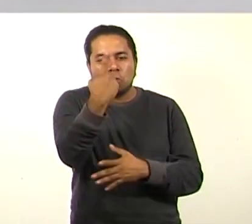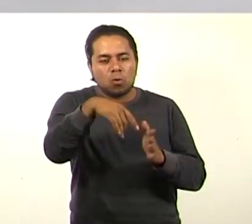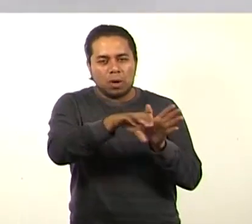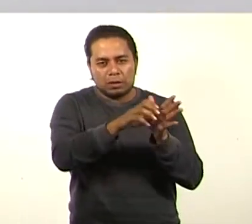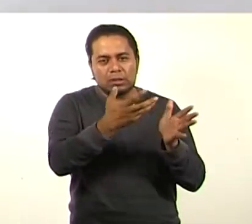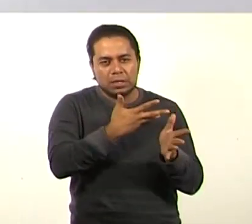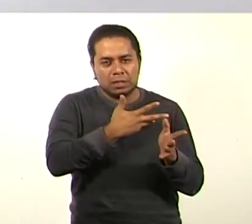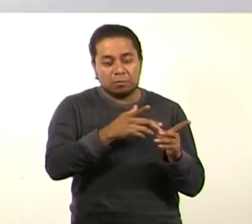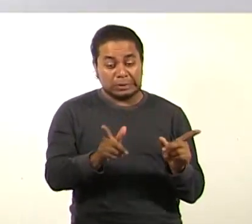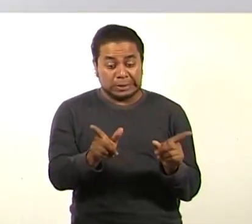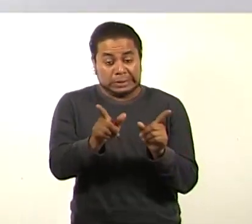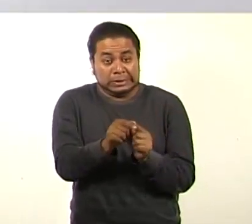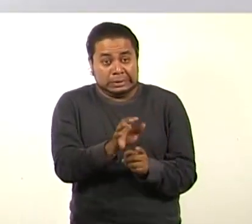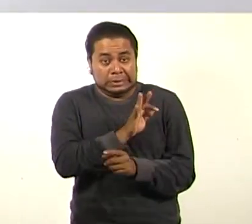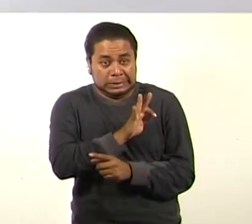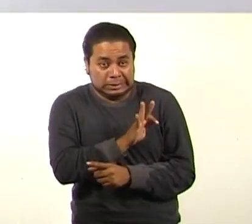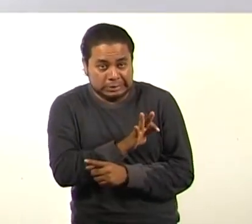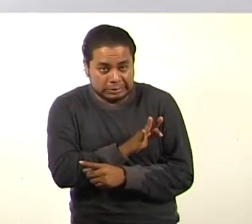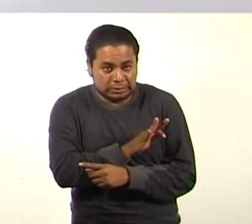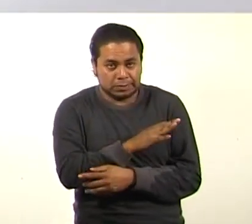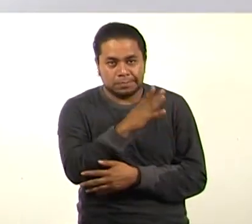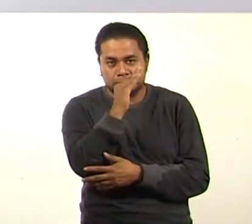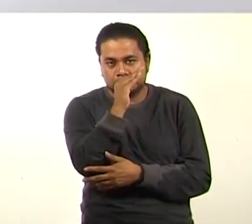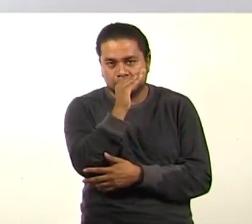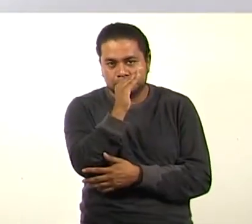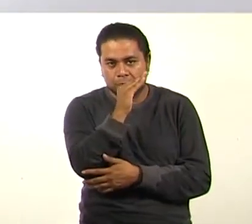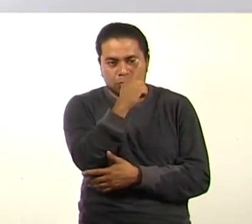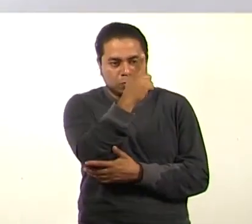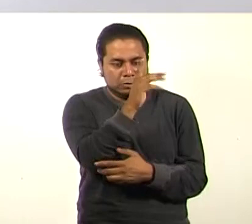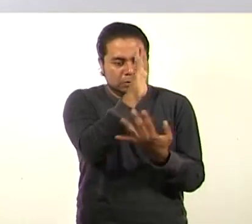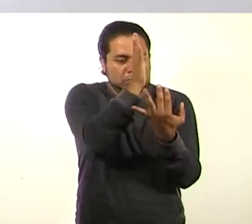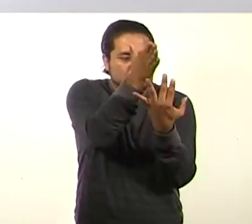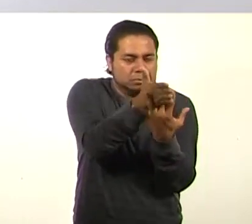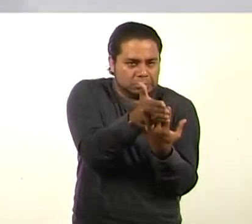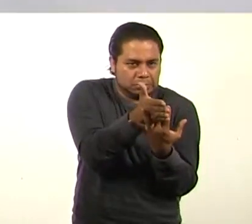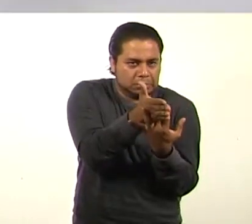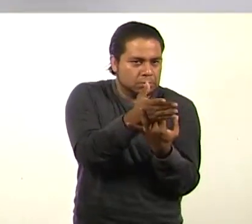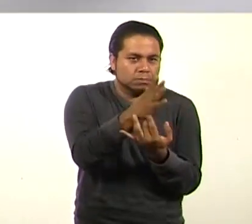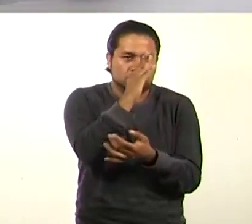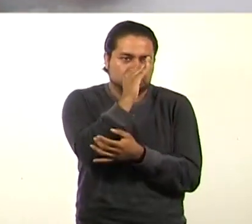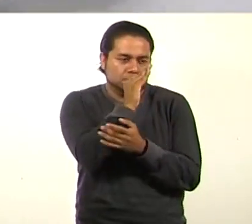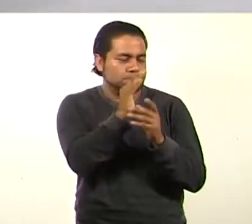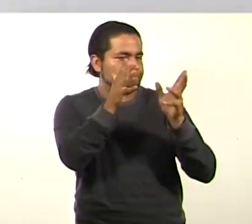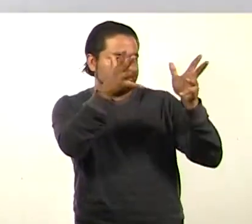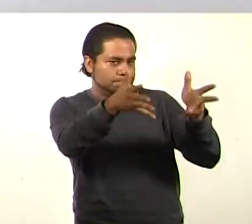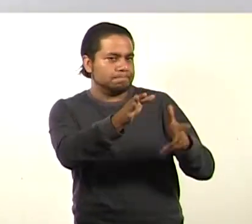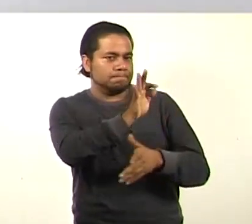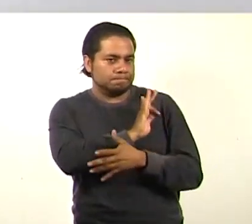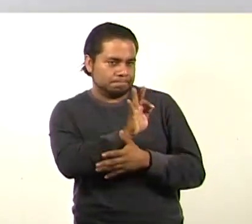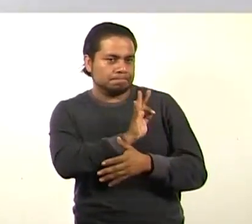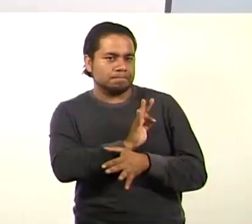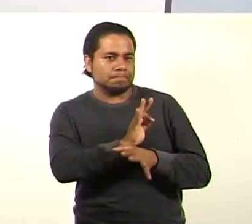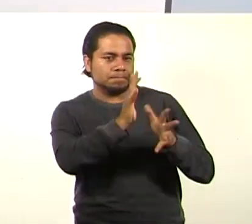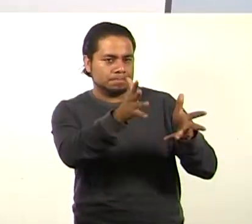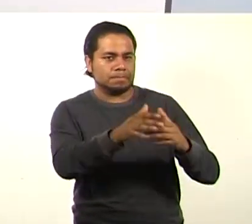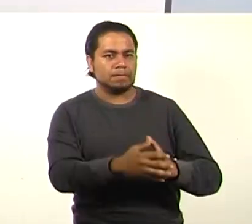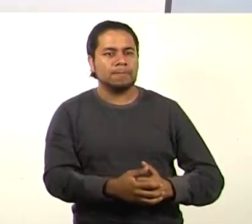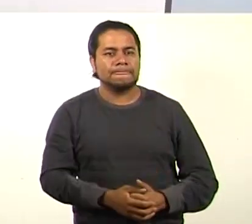¿Por qué? Porque a menos que partamos el 1 a la mitad y nos den números decimales, no podemos seguir teniendo aquí una